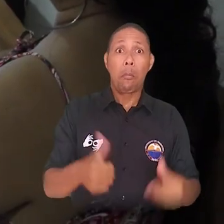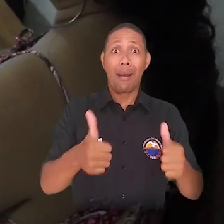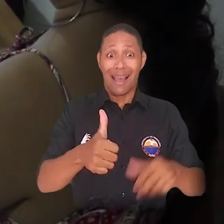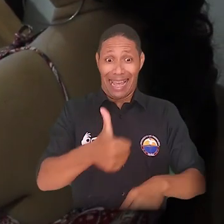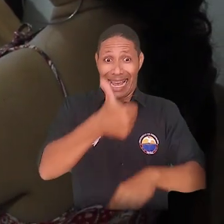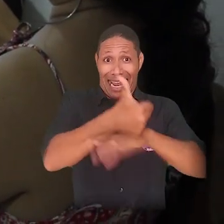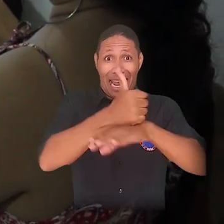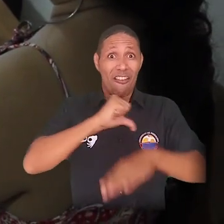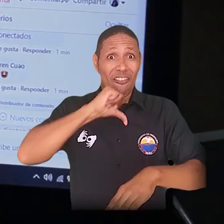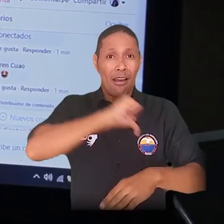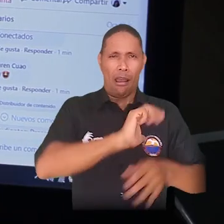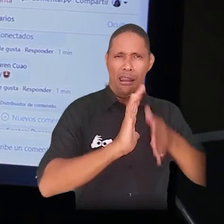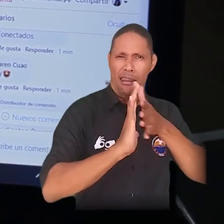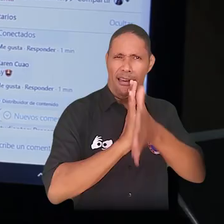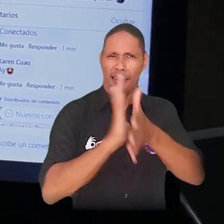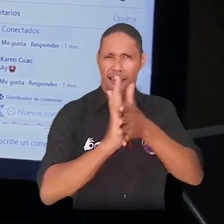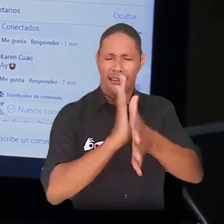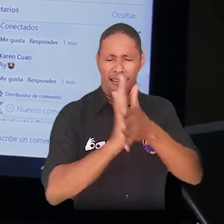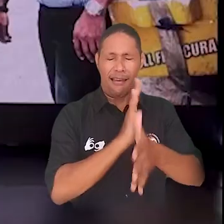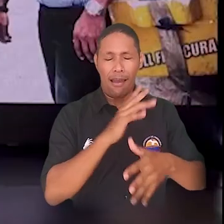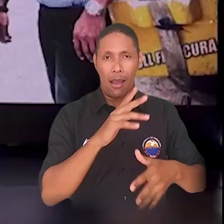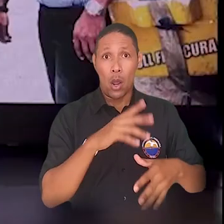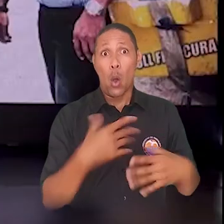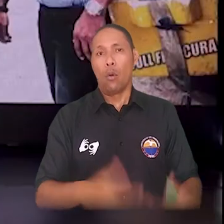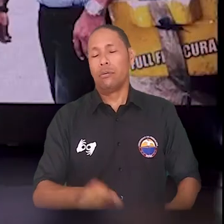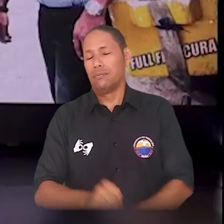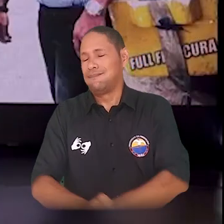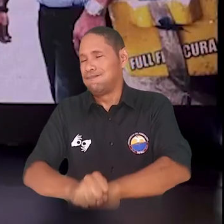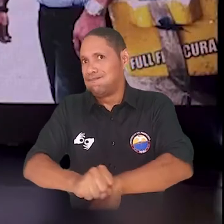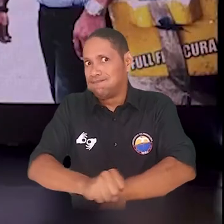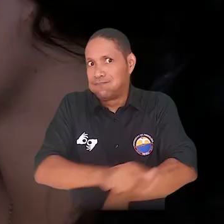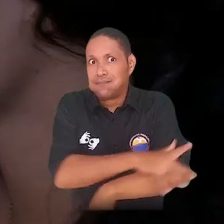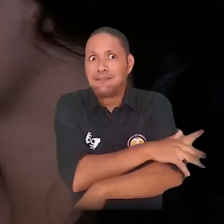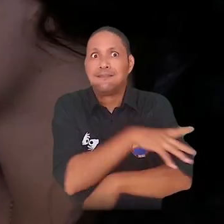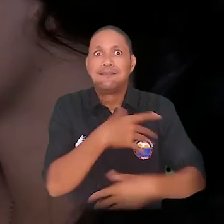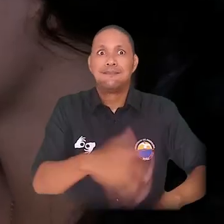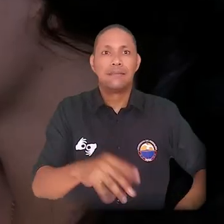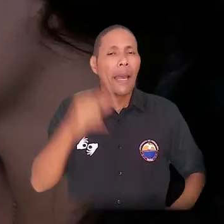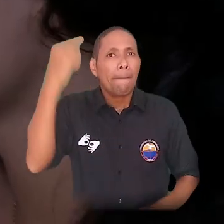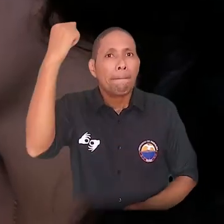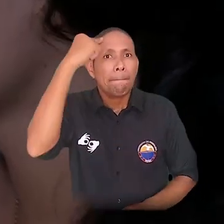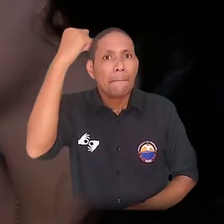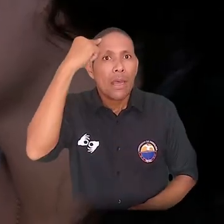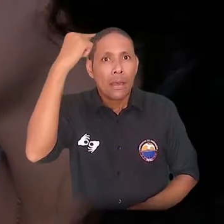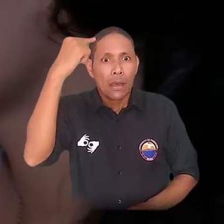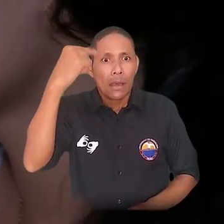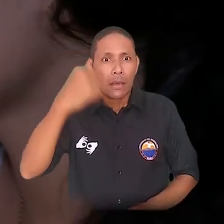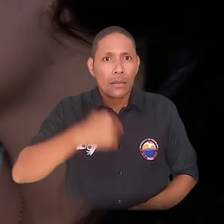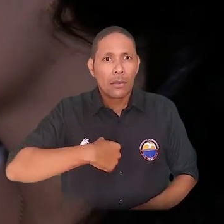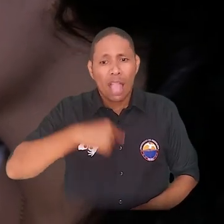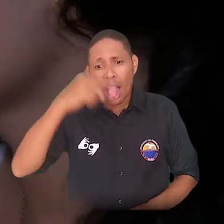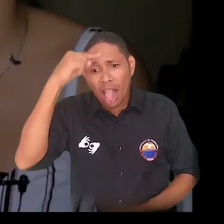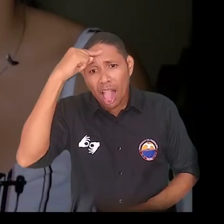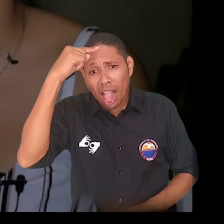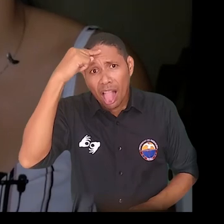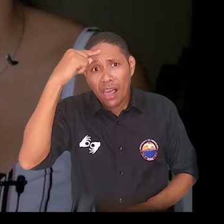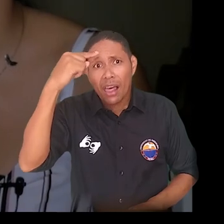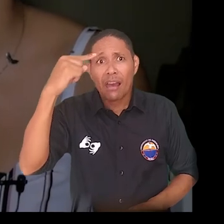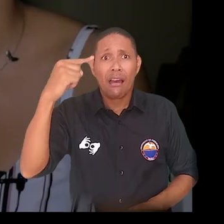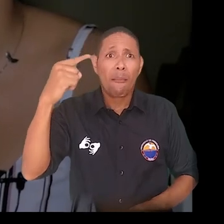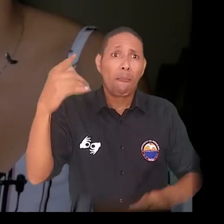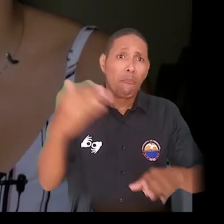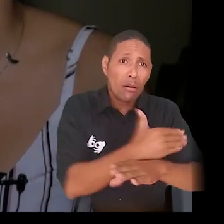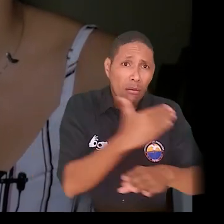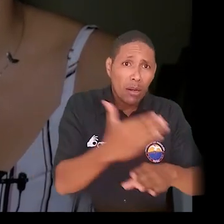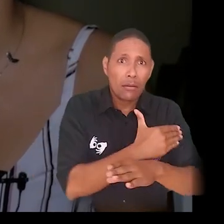historia compartida por el rector Pablo Vera Salazar. Demasiado emotivo para aferrarse a la idea de que uno es capaz, que muy por encima de